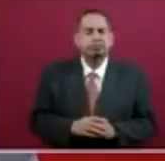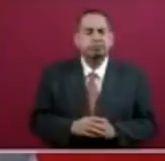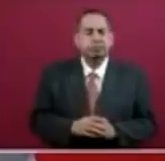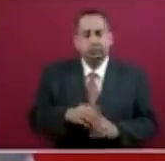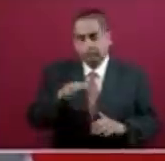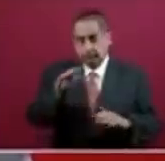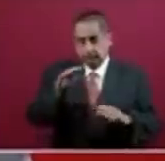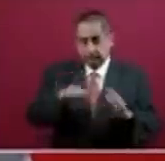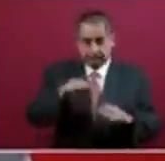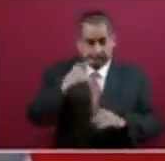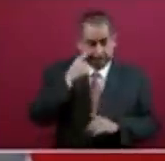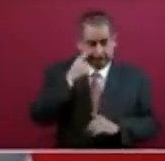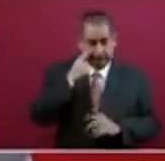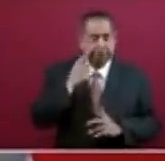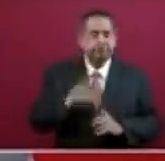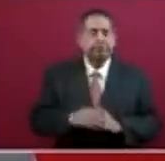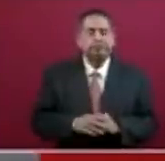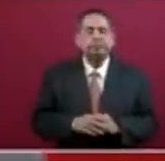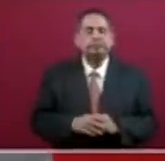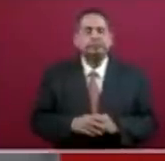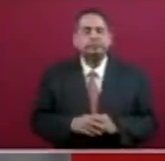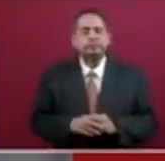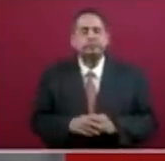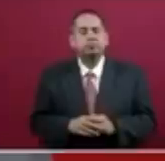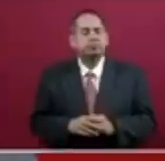hay veces que existe